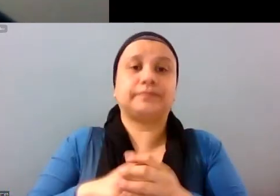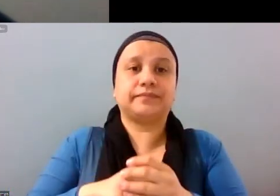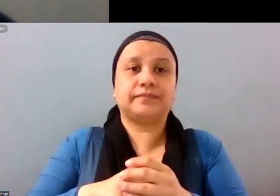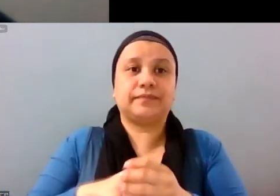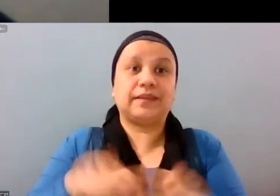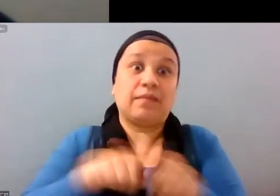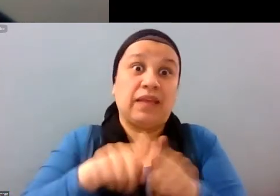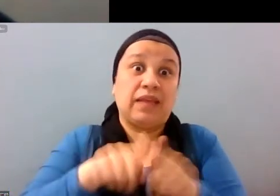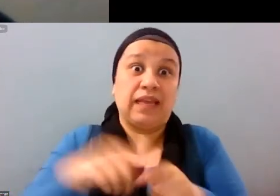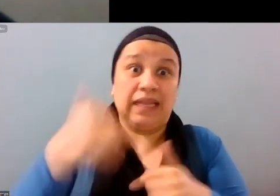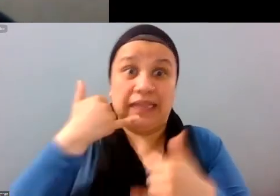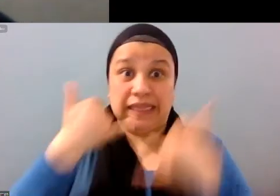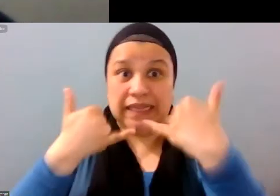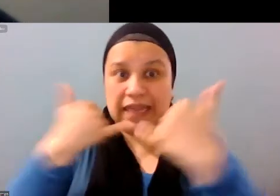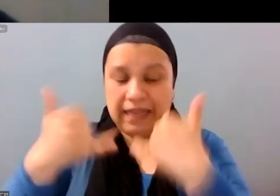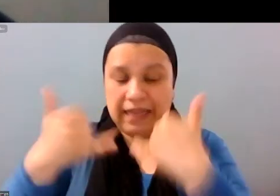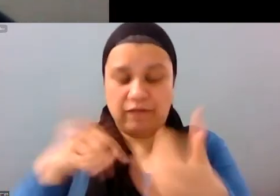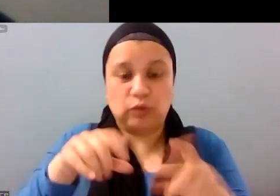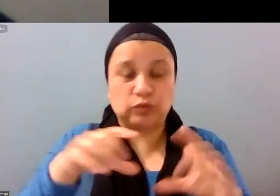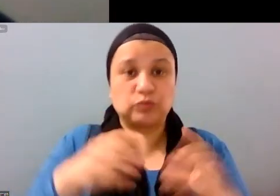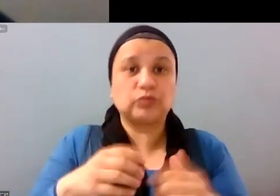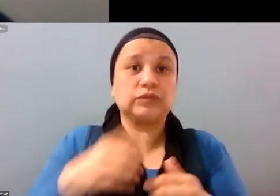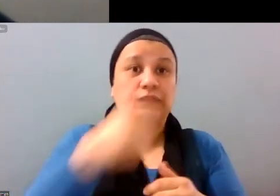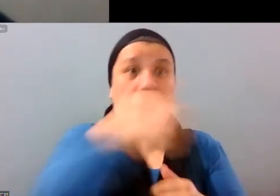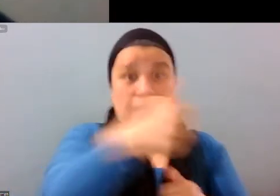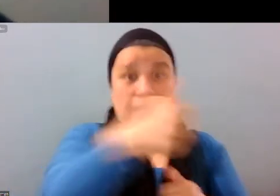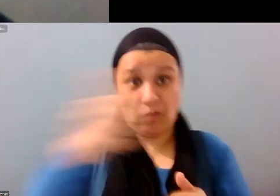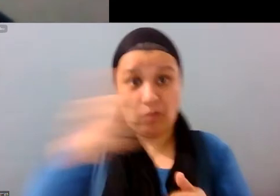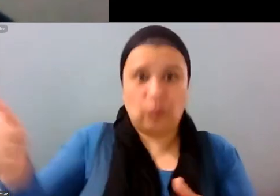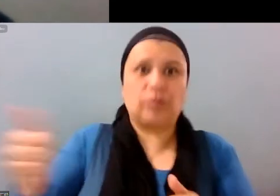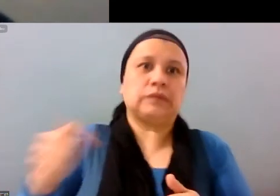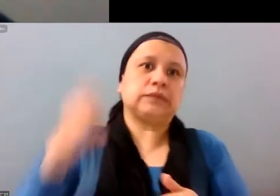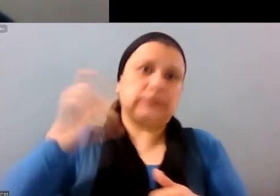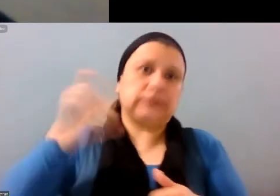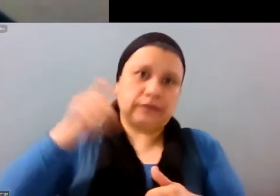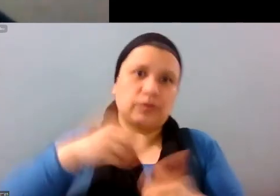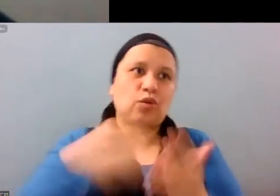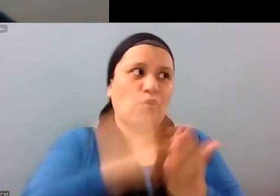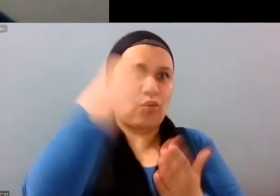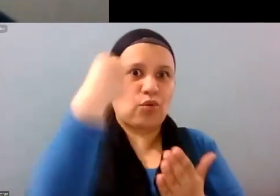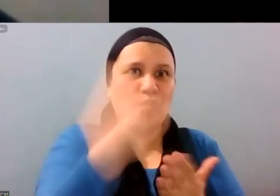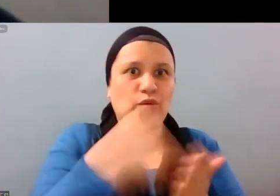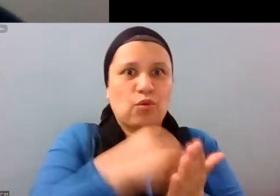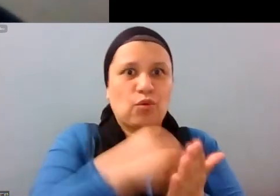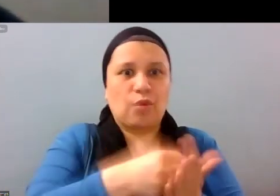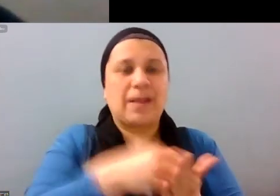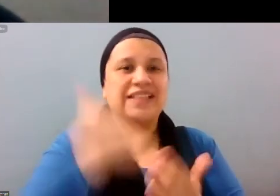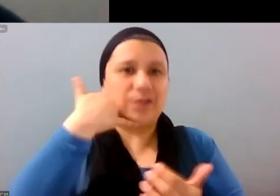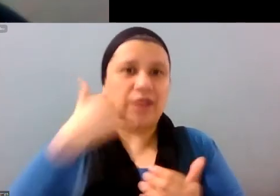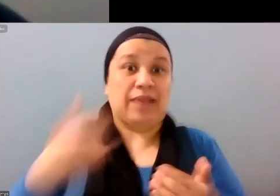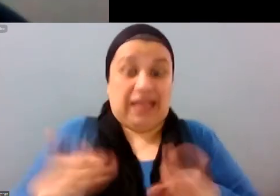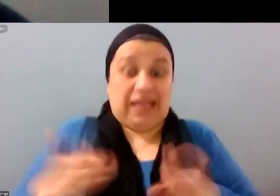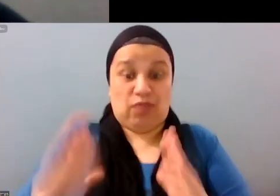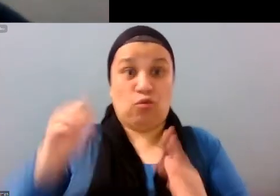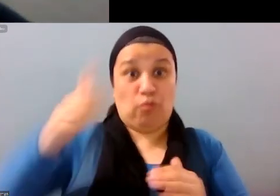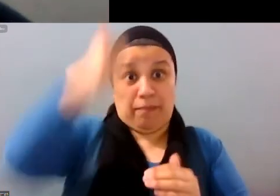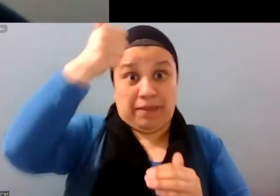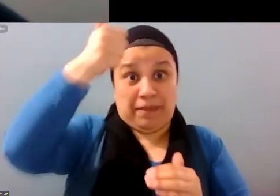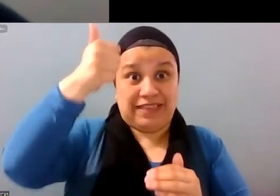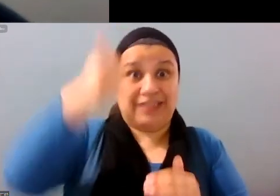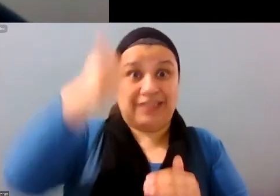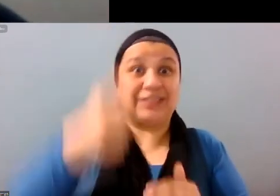teléfonos móviles cada uno tuvimos que comprar un celular para mi hijo mayor y ir pasando celular a cada